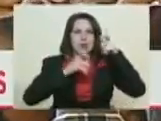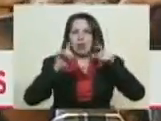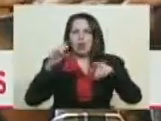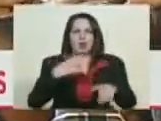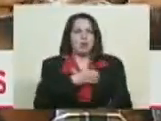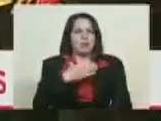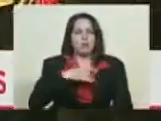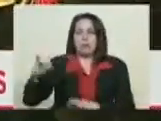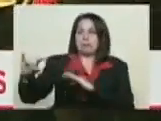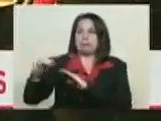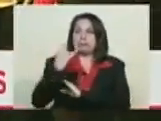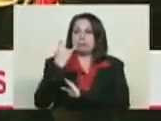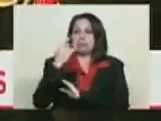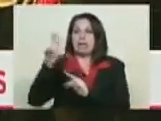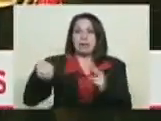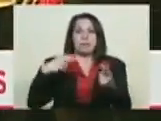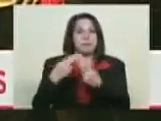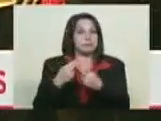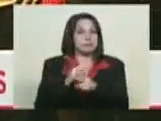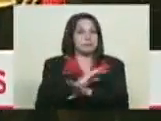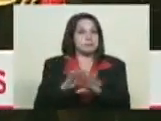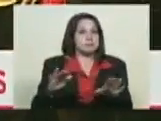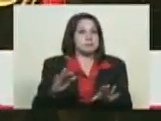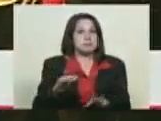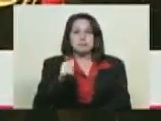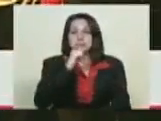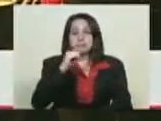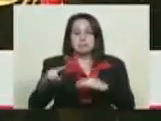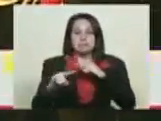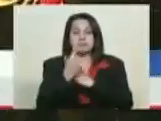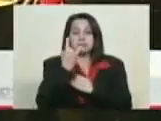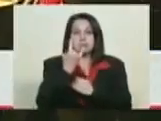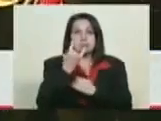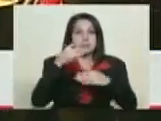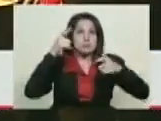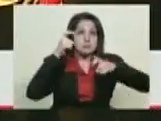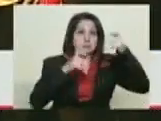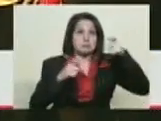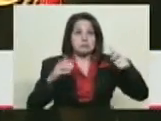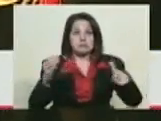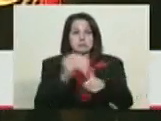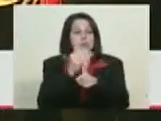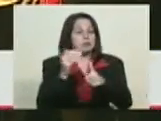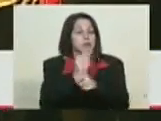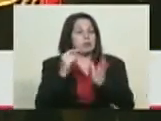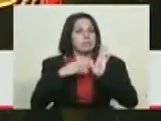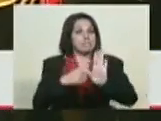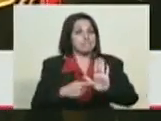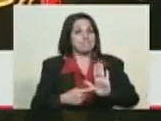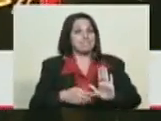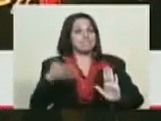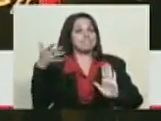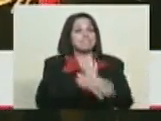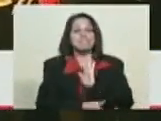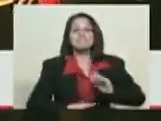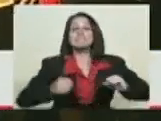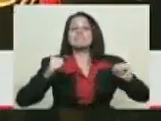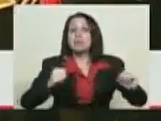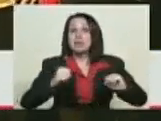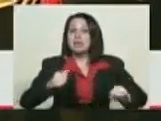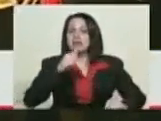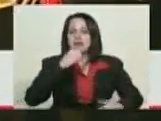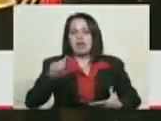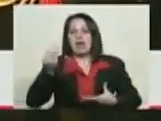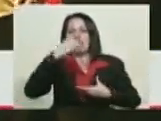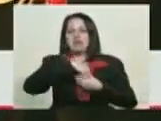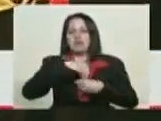traicionarlo jamás. El que traicione al comandante Hugo Chávez nos encontrará de frente. Y el que es chavista de